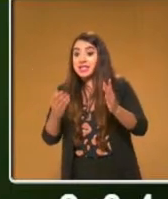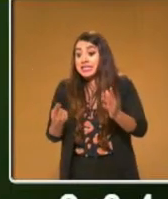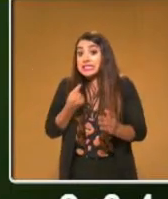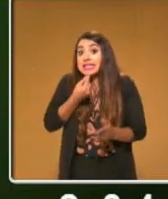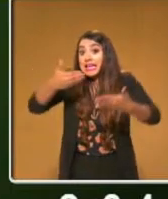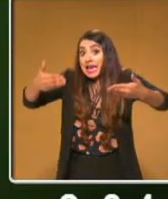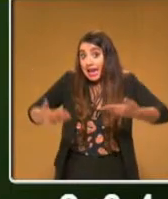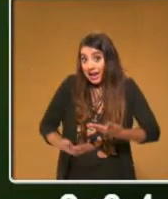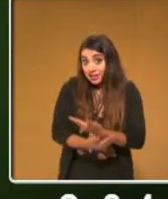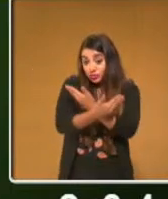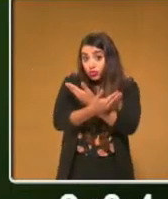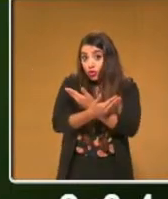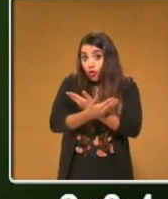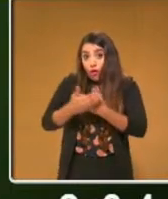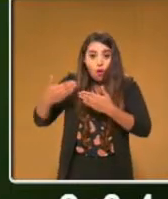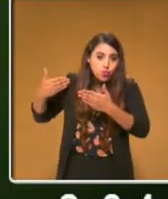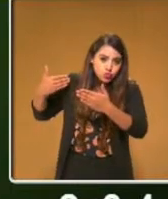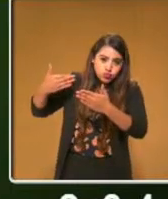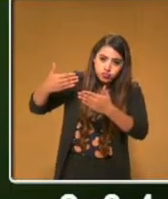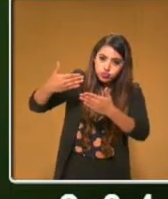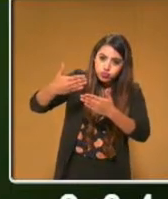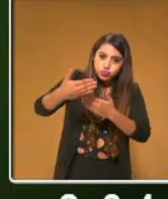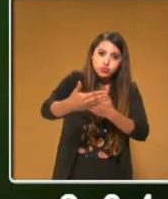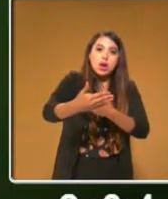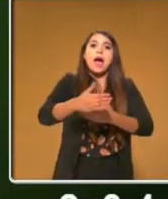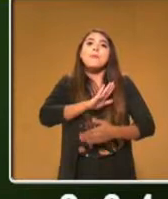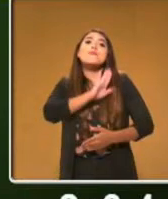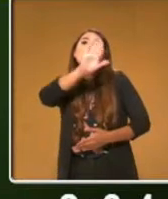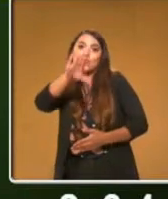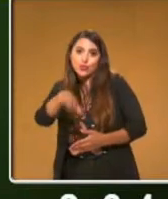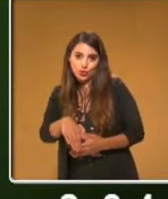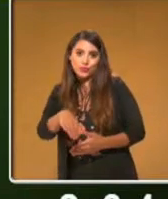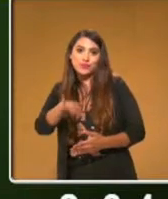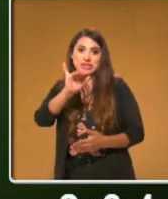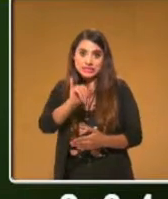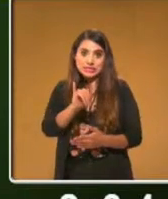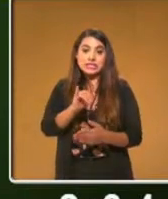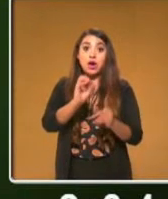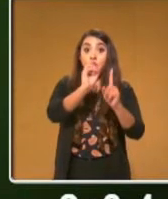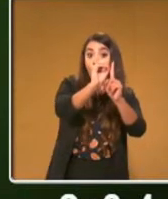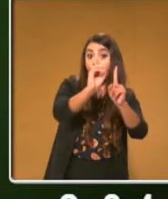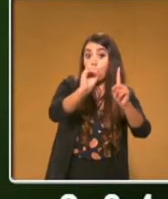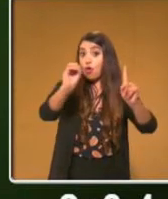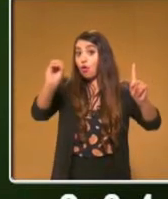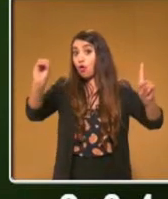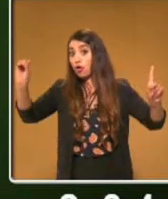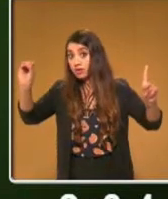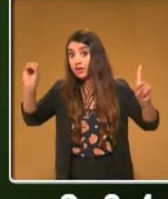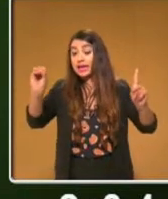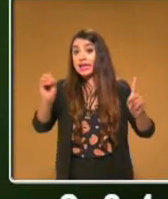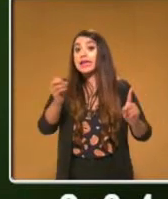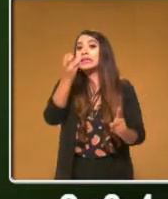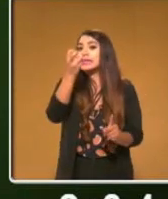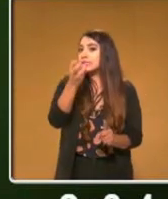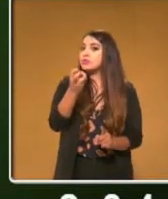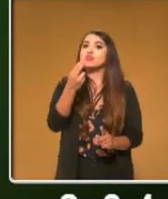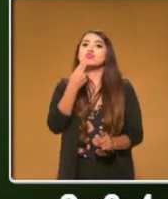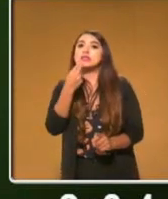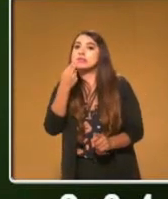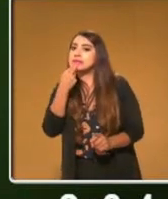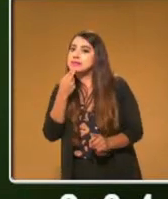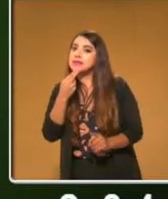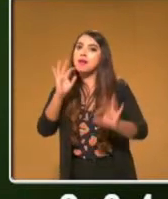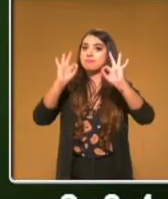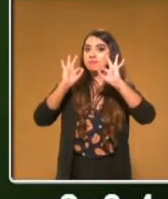murió. Y al ordenarla cronológicamente, tengo que tomar en cuenta el uso correcto de los verbos. Es